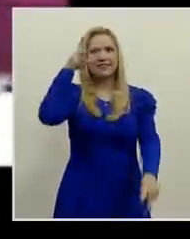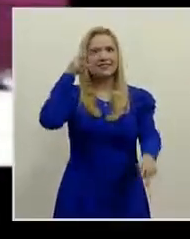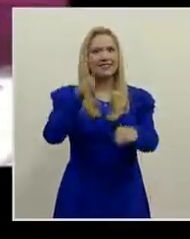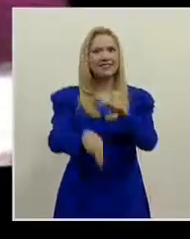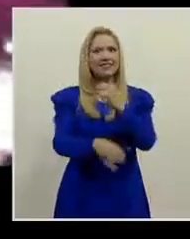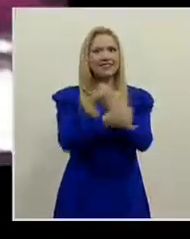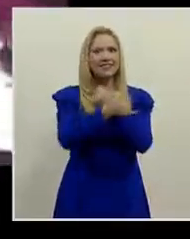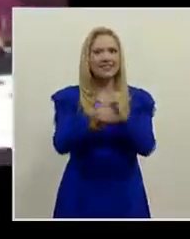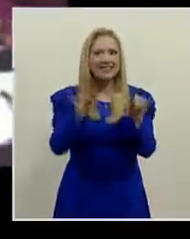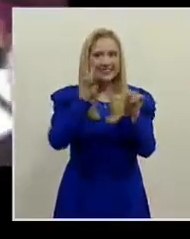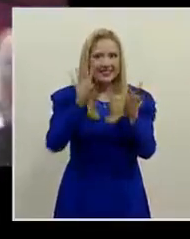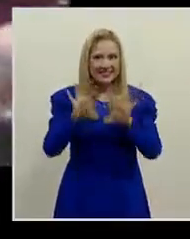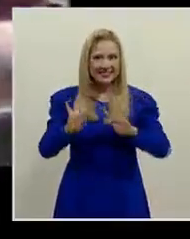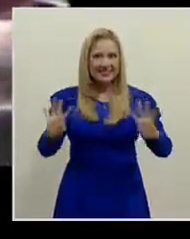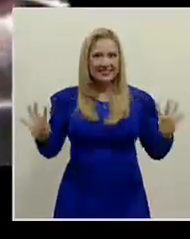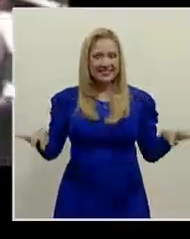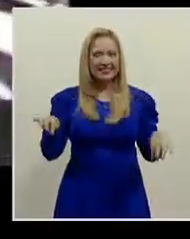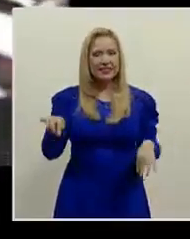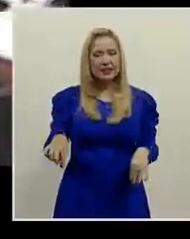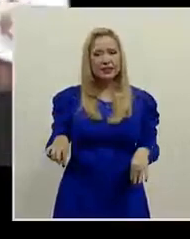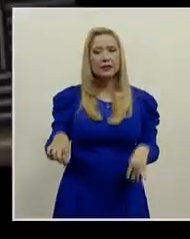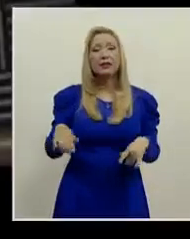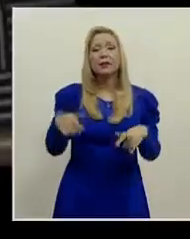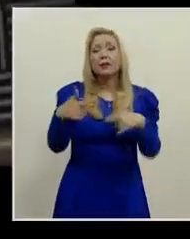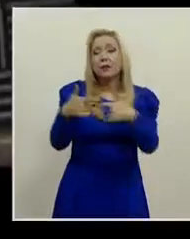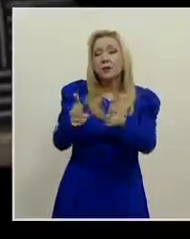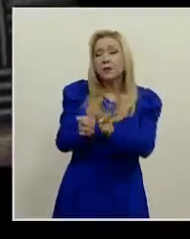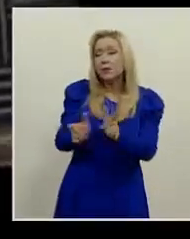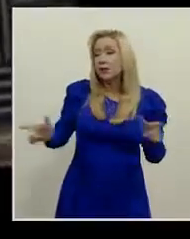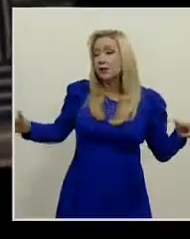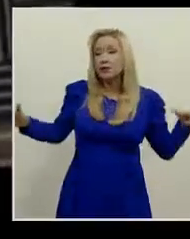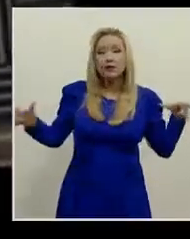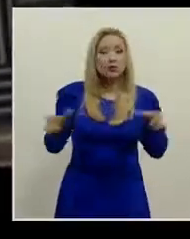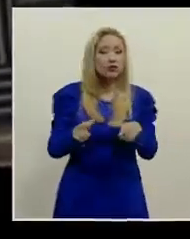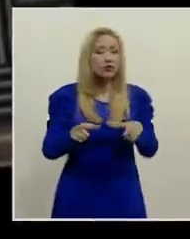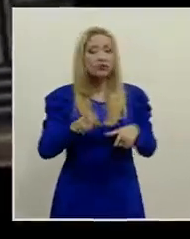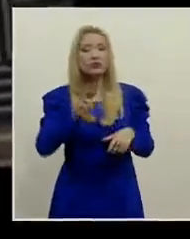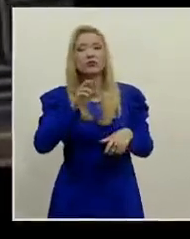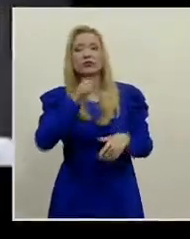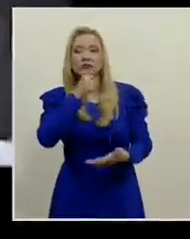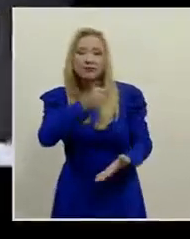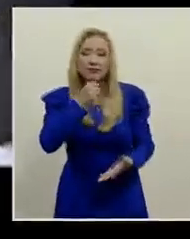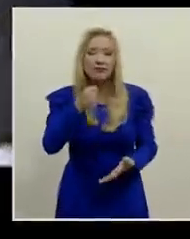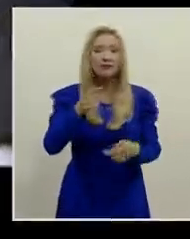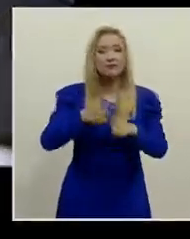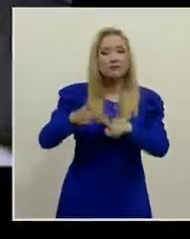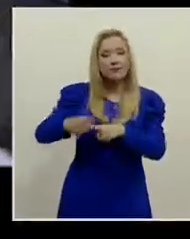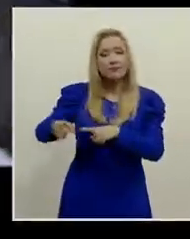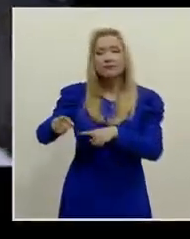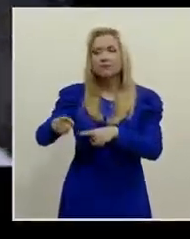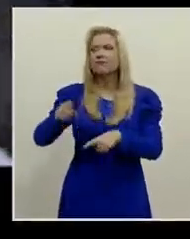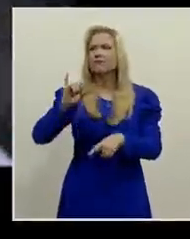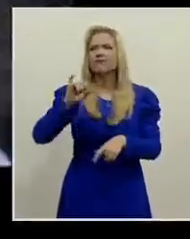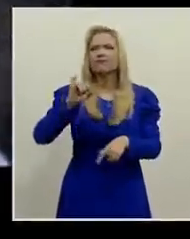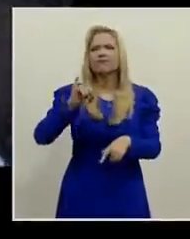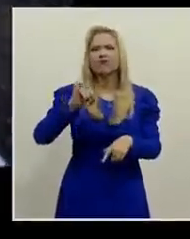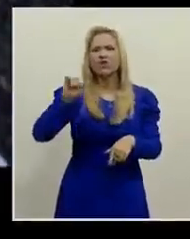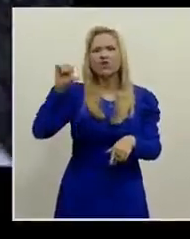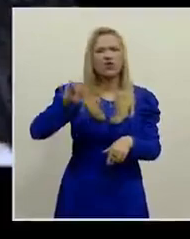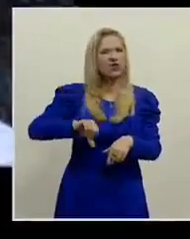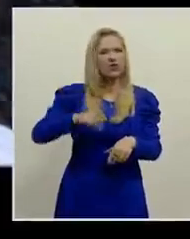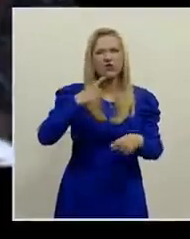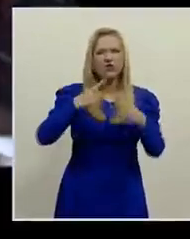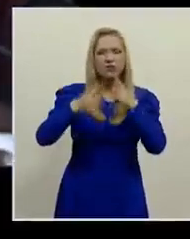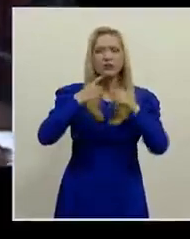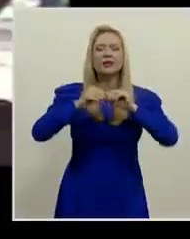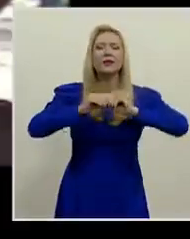canal único en el mundo. Un pequeño grupo de profesionales de la comunicación lograron su encomienda: transmitir en vivo por primera